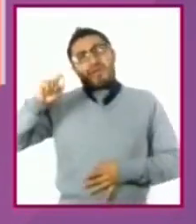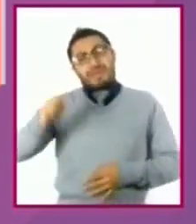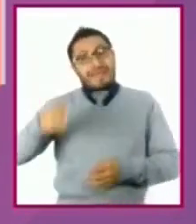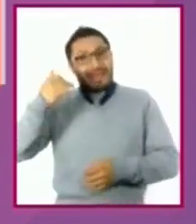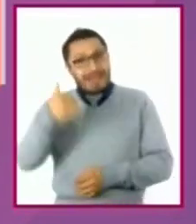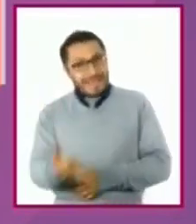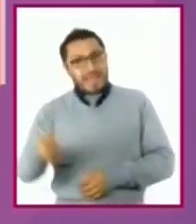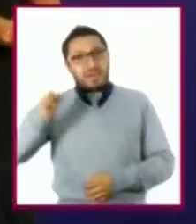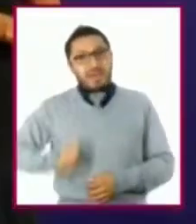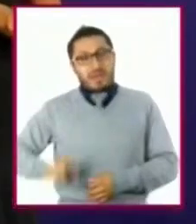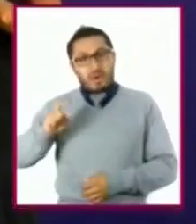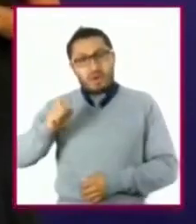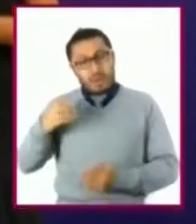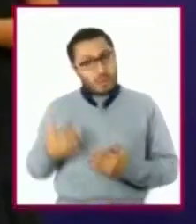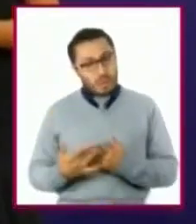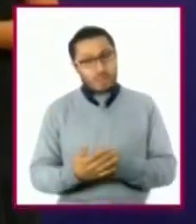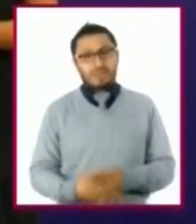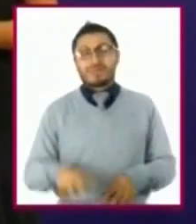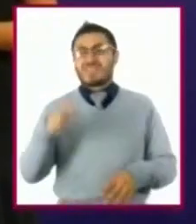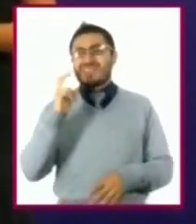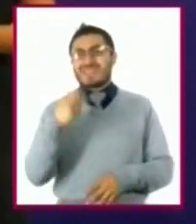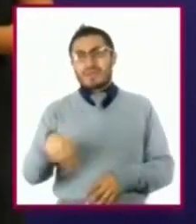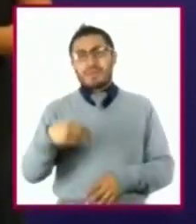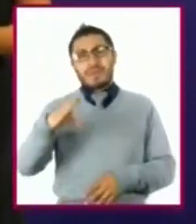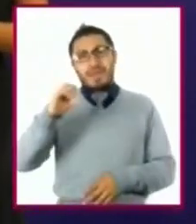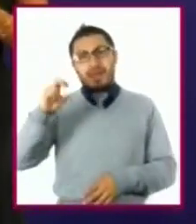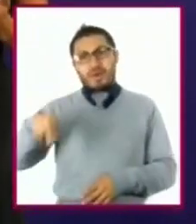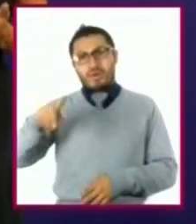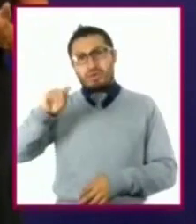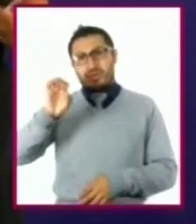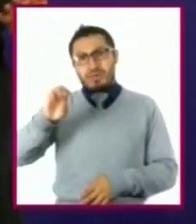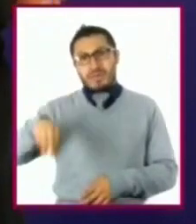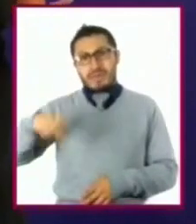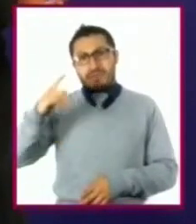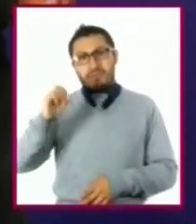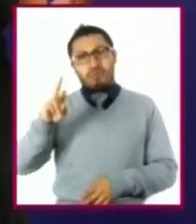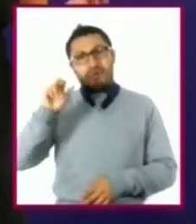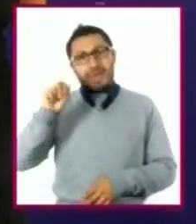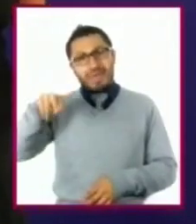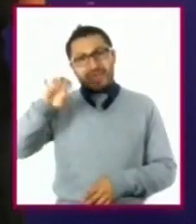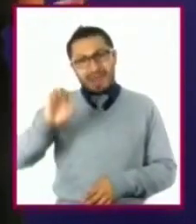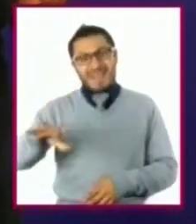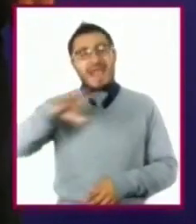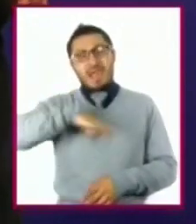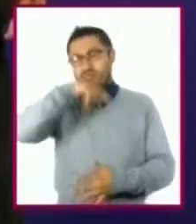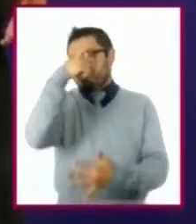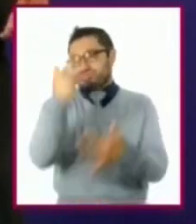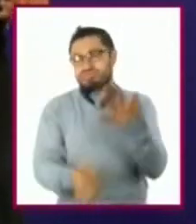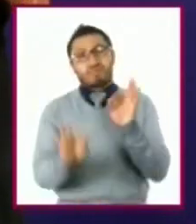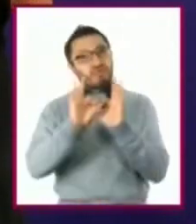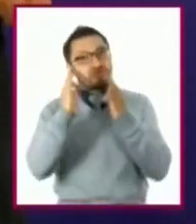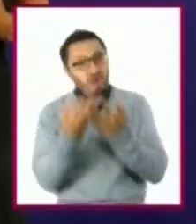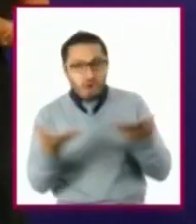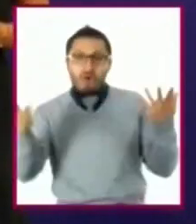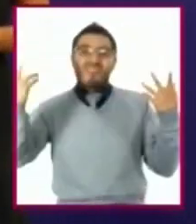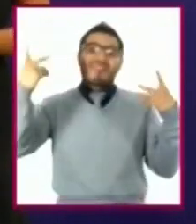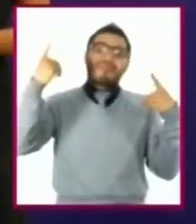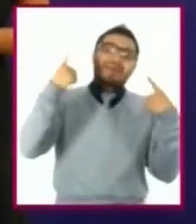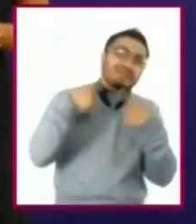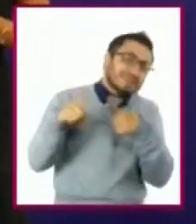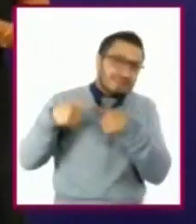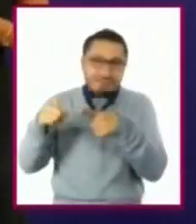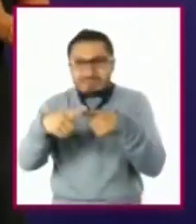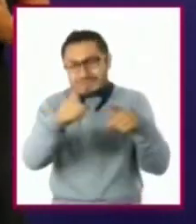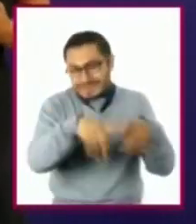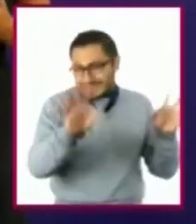llamada contemporánea. Presenta una variedad muy amplia de géneros, estilos, temas, autores, estructuras y recursos literarios